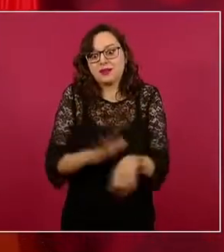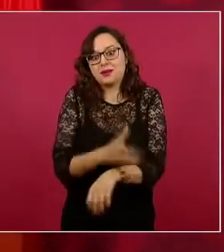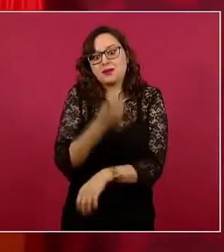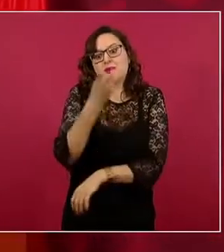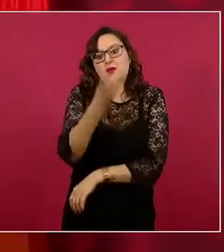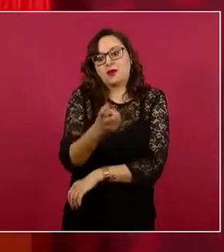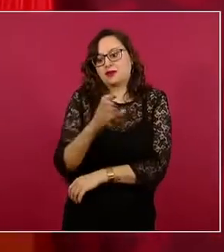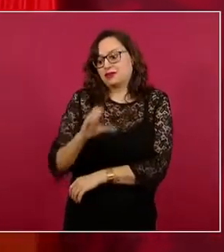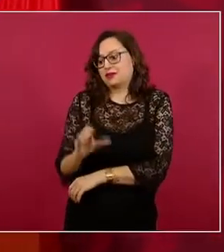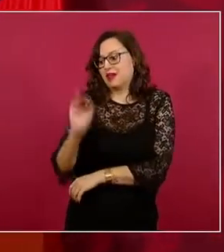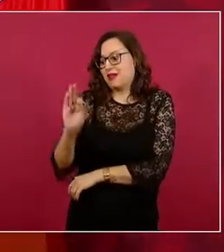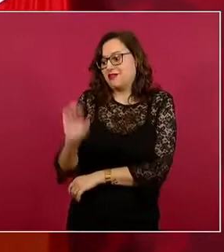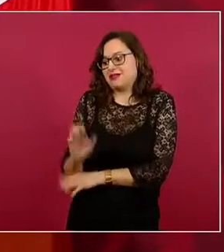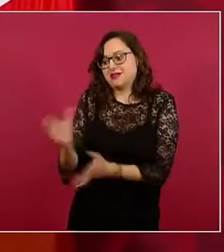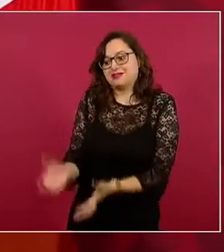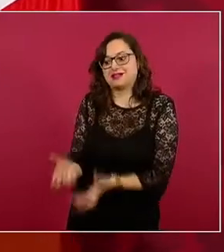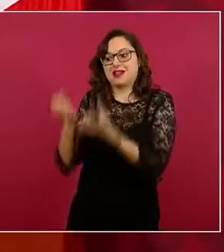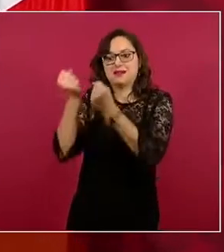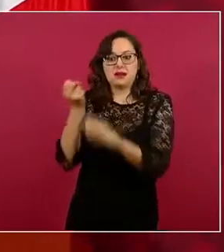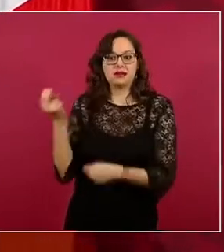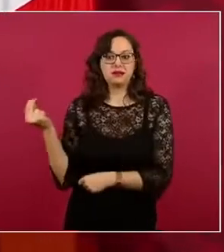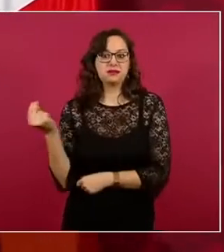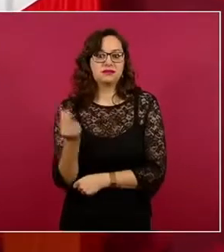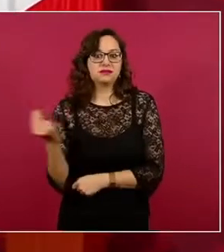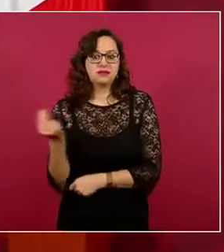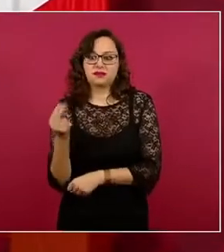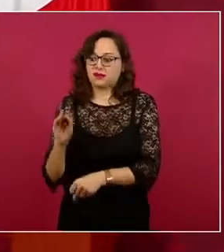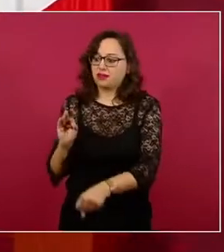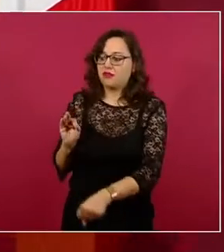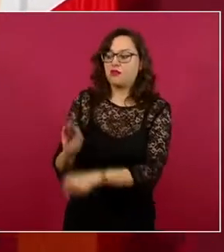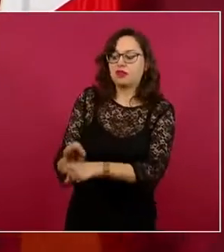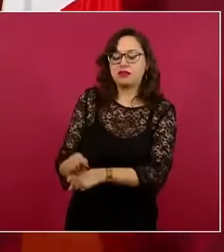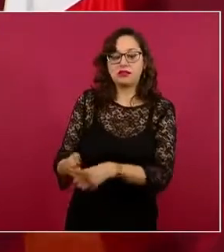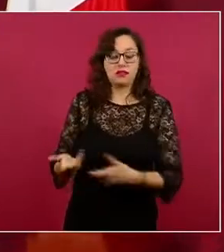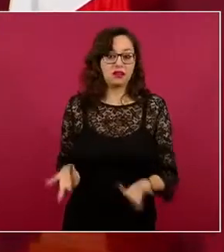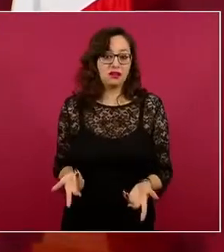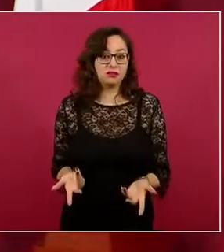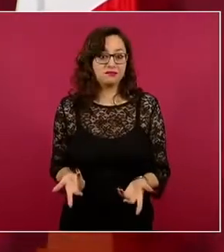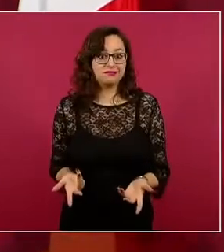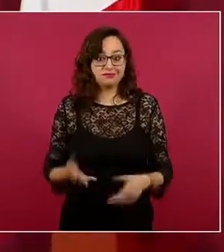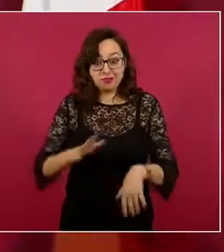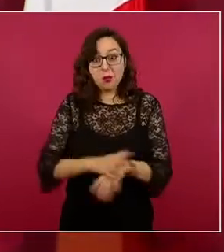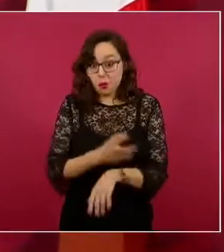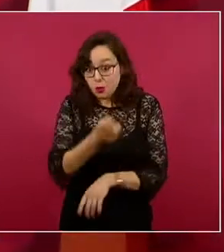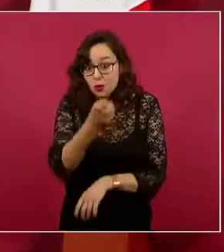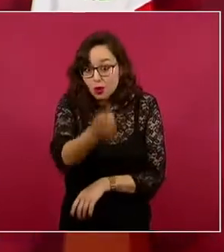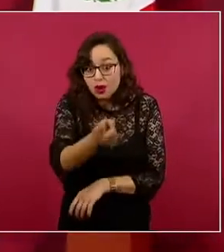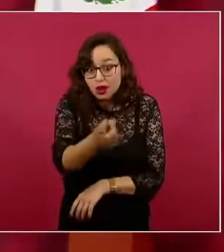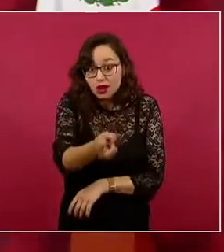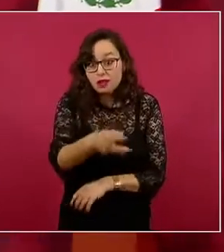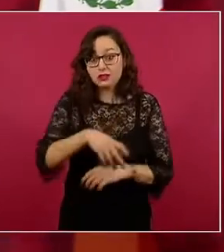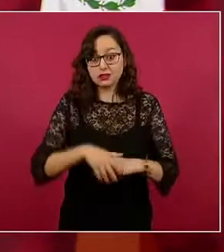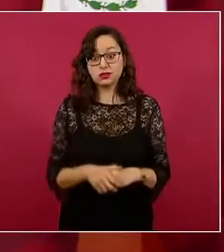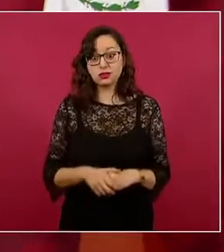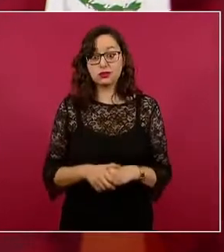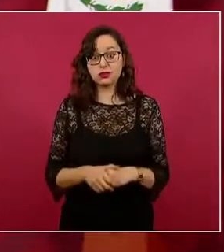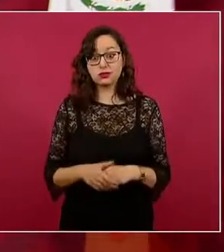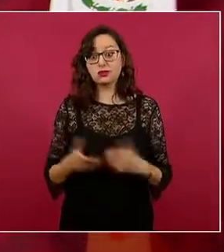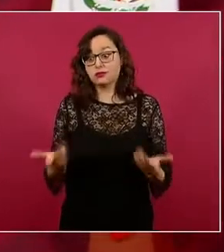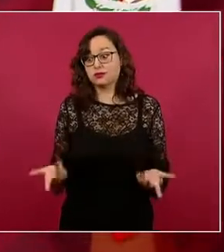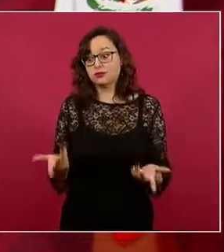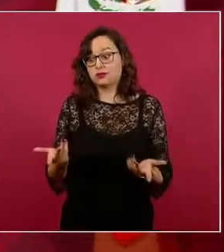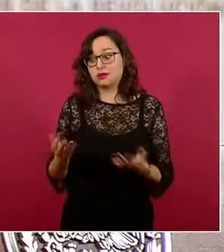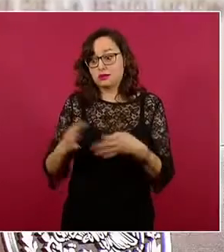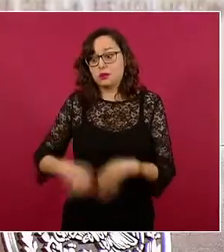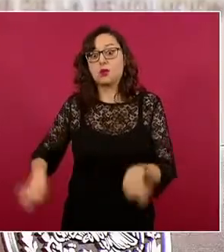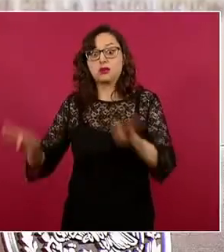la Comisión Federal de Electricidad. Por eso la importancia de poner un